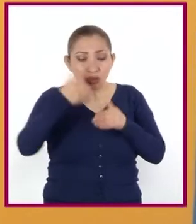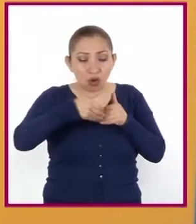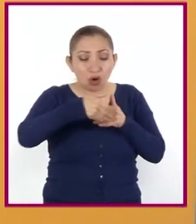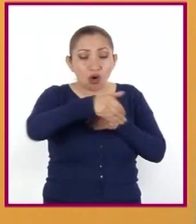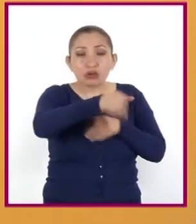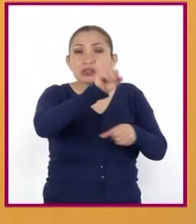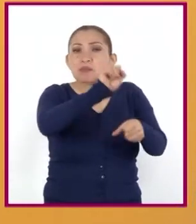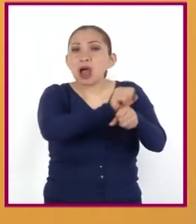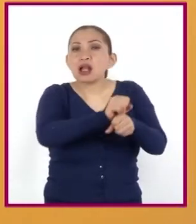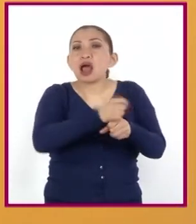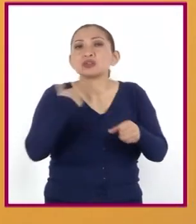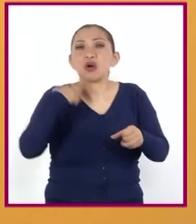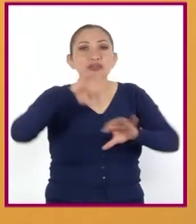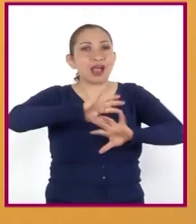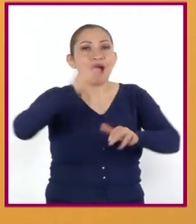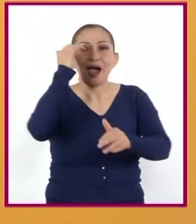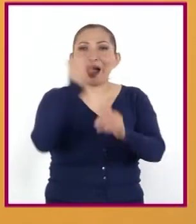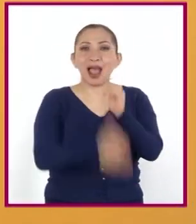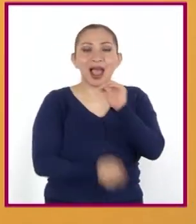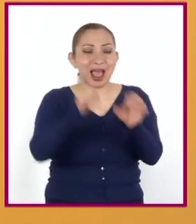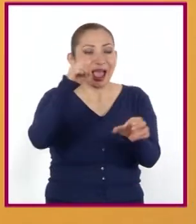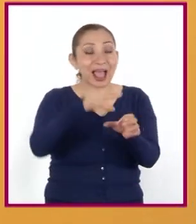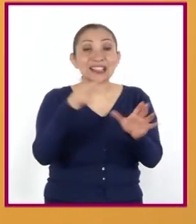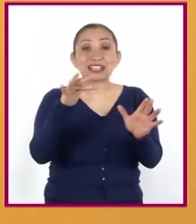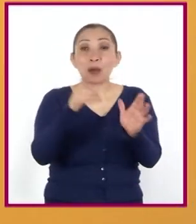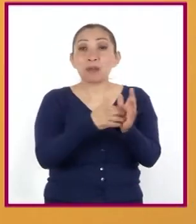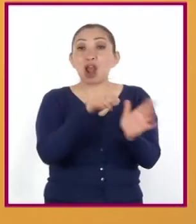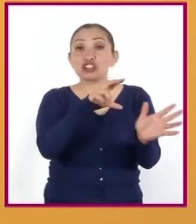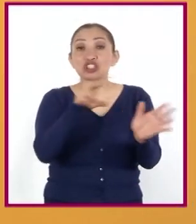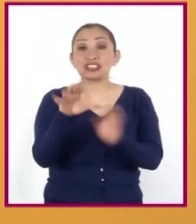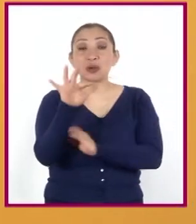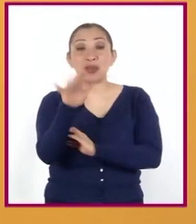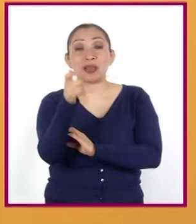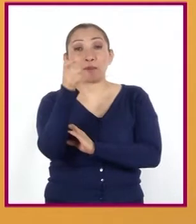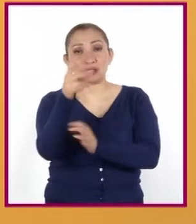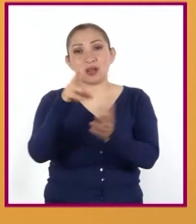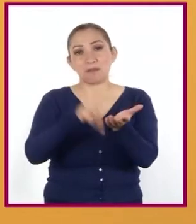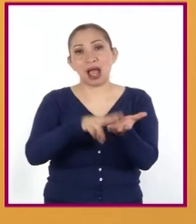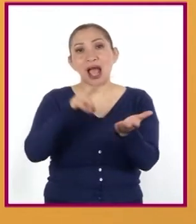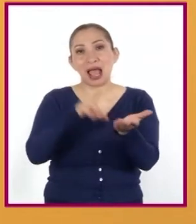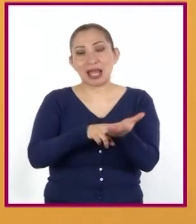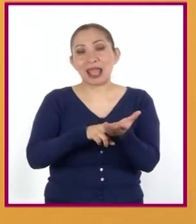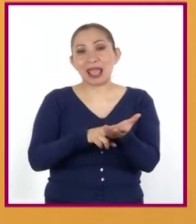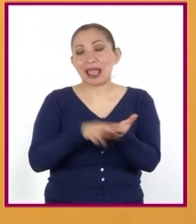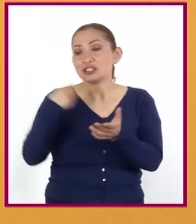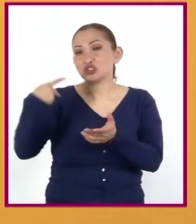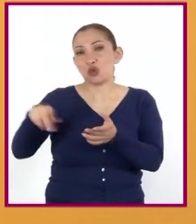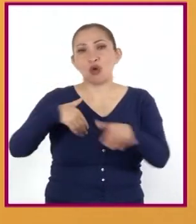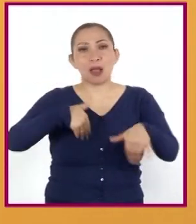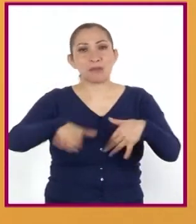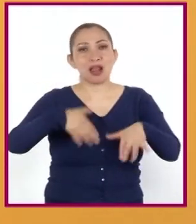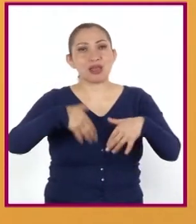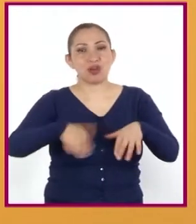cuántas semanas logrará reunir los 5,850 pesos del precio de la